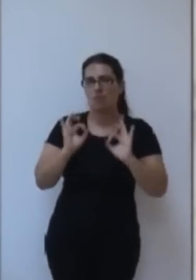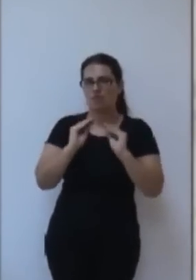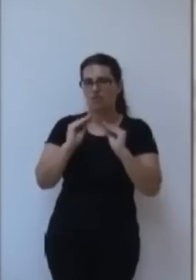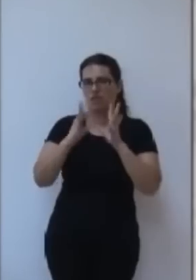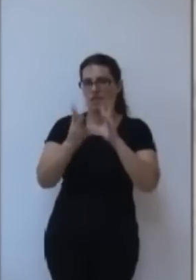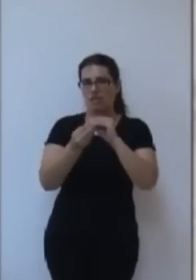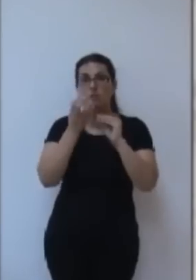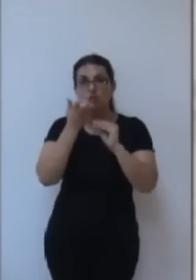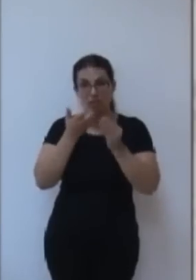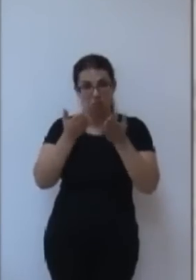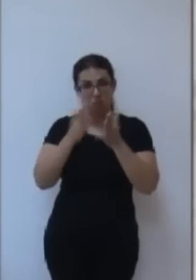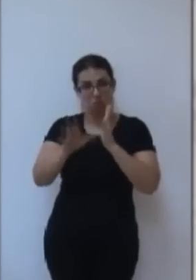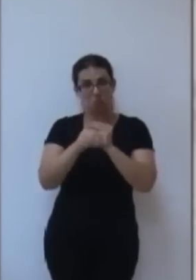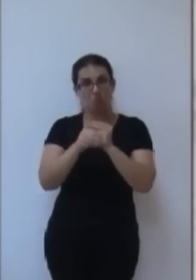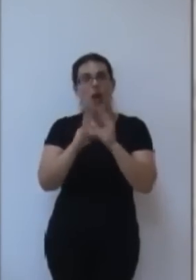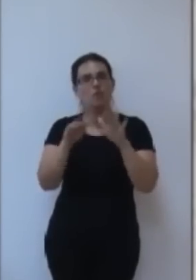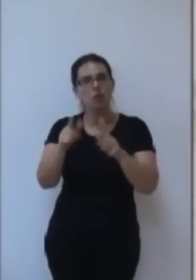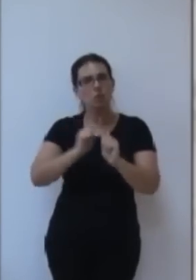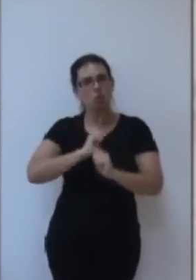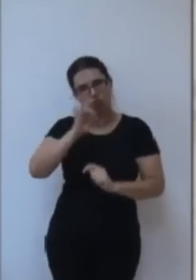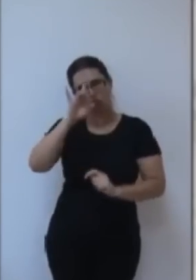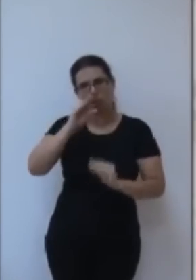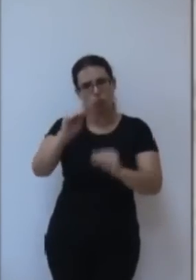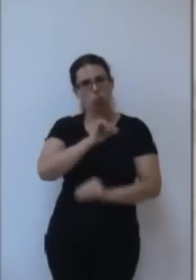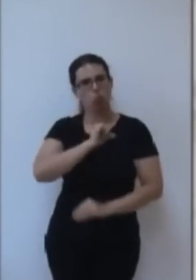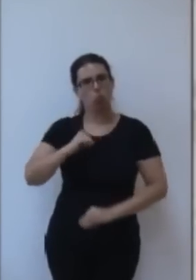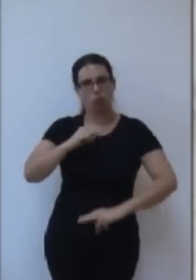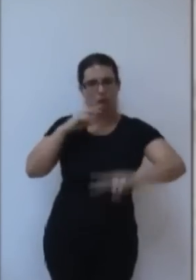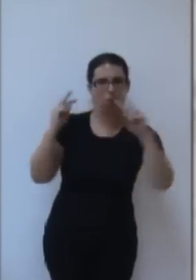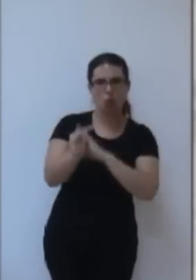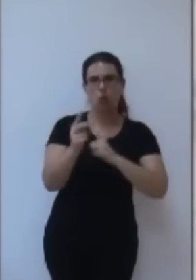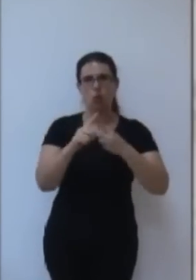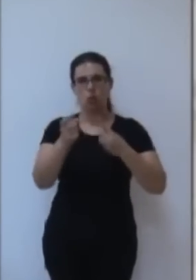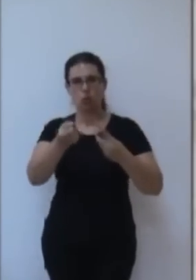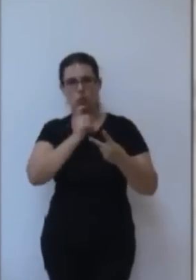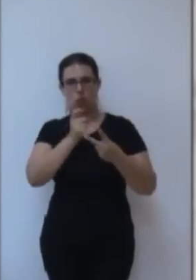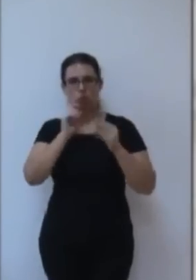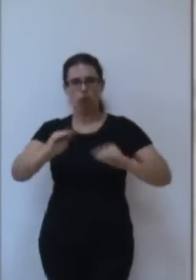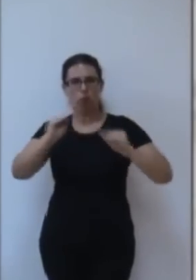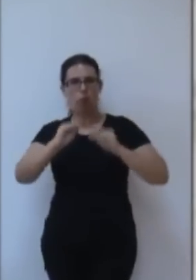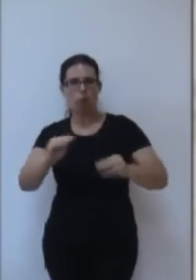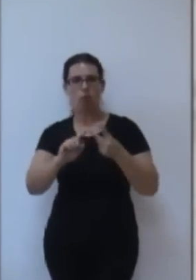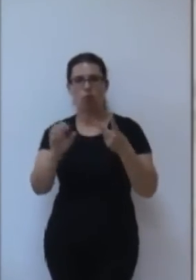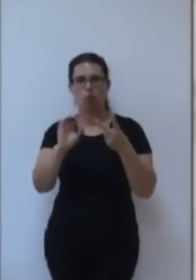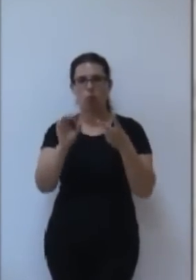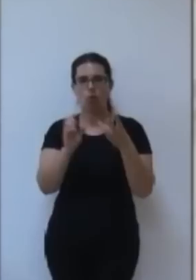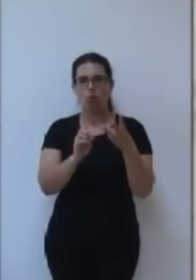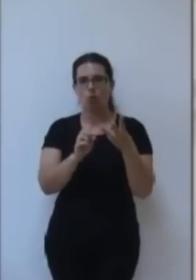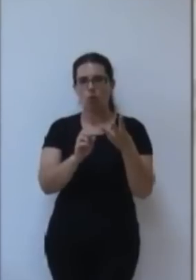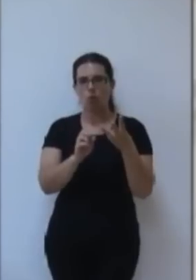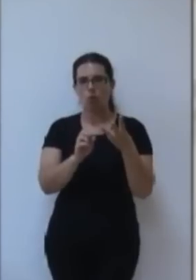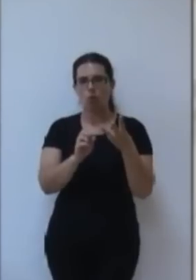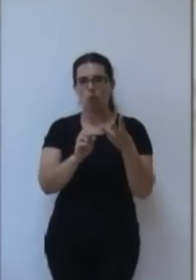ayudas adecuadas sorprenden, ¿no? En la capacidad de reacción y en la formación y en